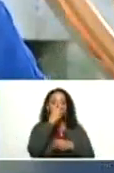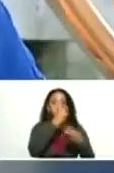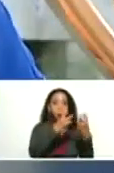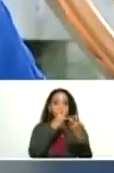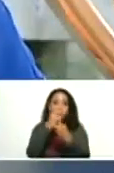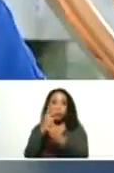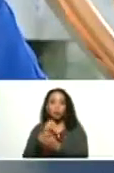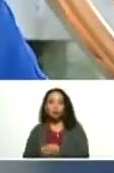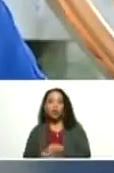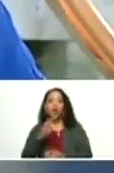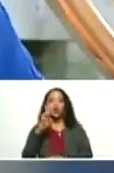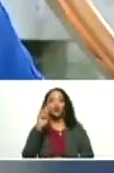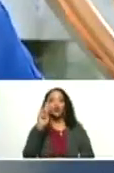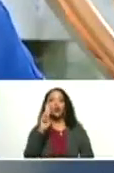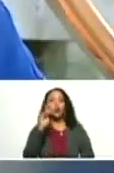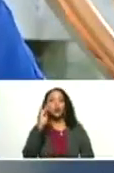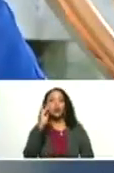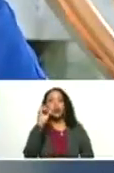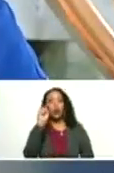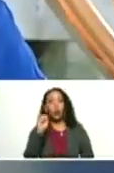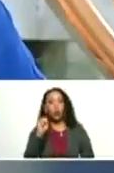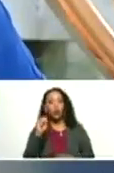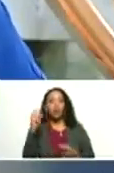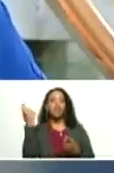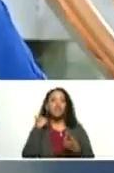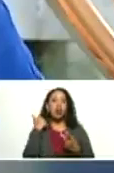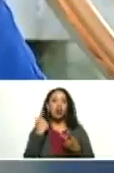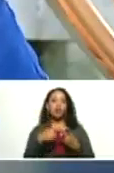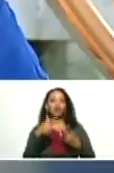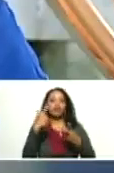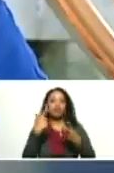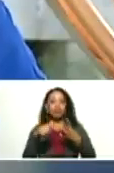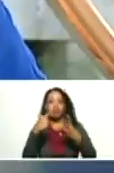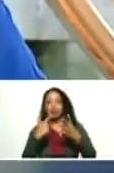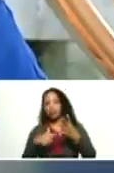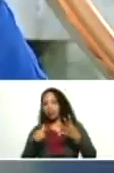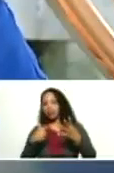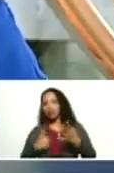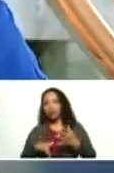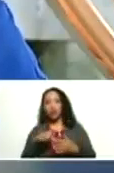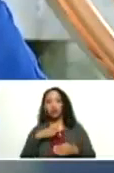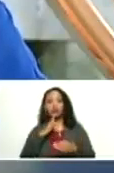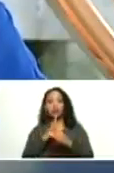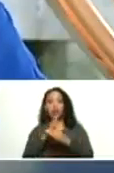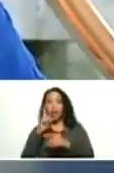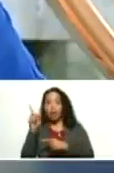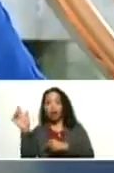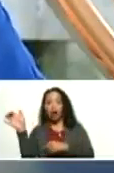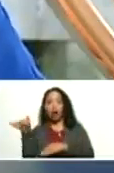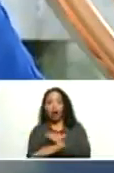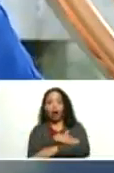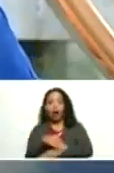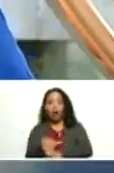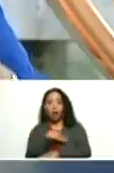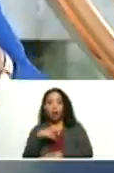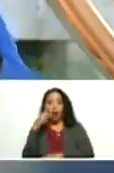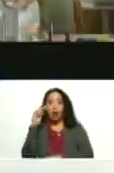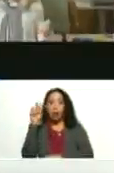Rubio, Capacho Viejo, Capacho Nuevo, etcétera, etcétera. Nos paramos por allá en la carretera, nos comimos